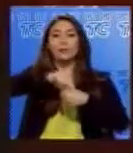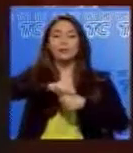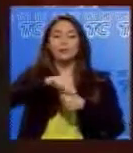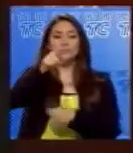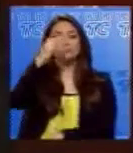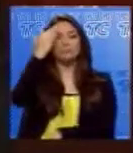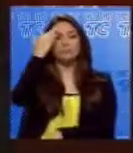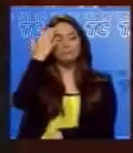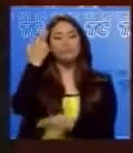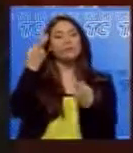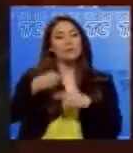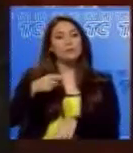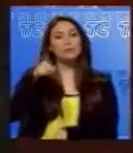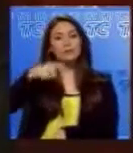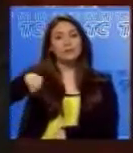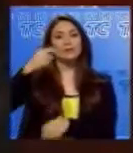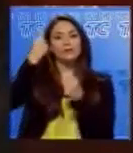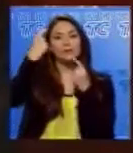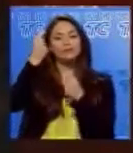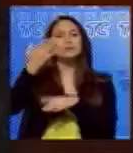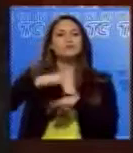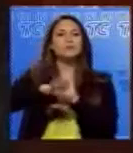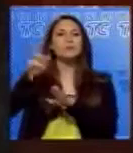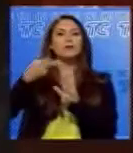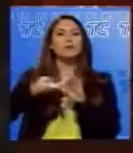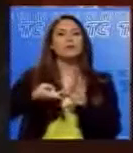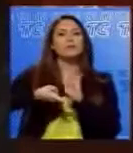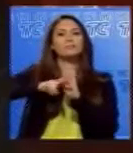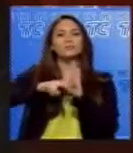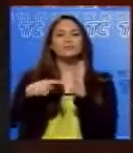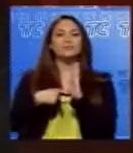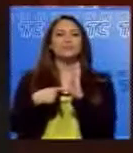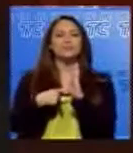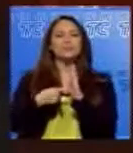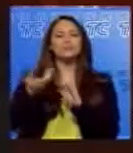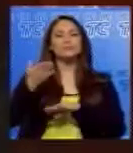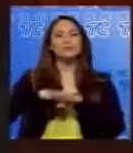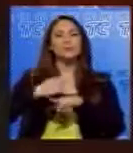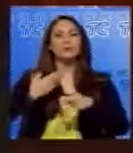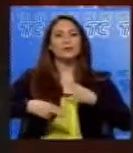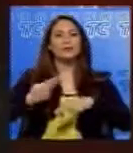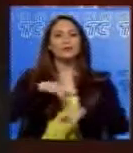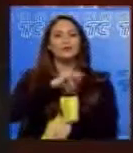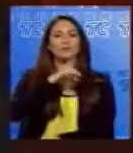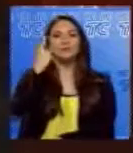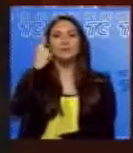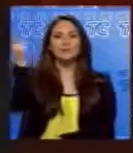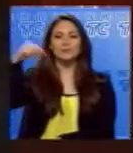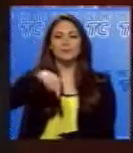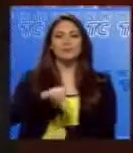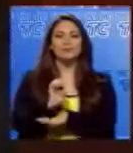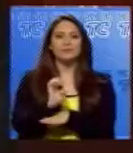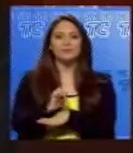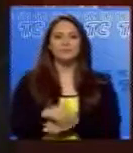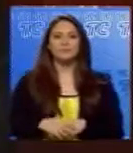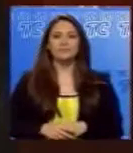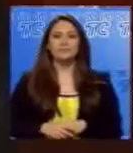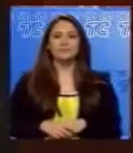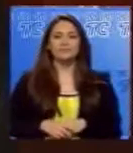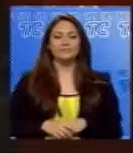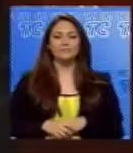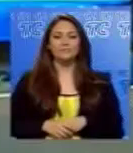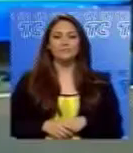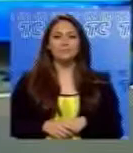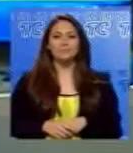como también entender nosotros las implicaciones que eso puede tener en el comercio de Chile hacia nuestro país.